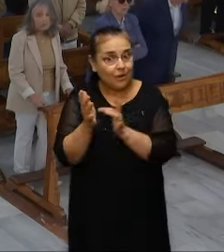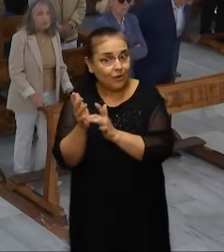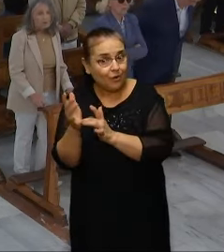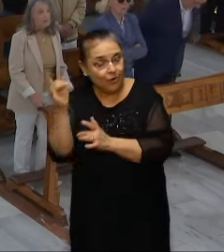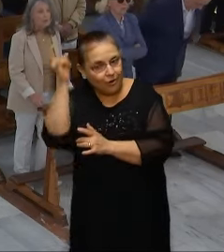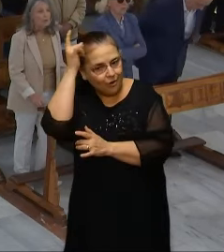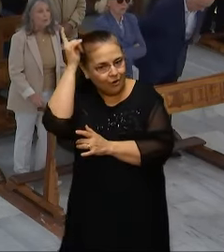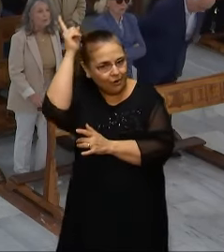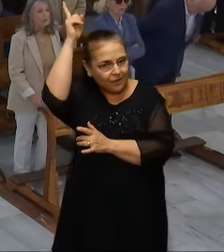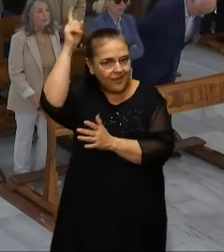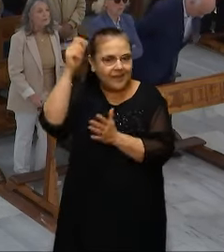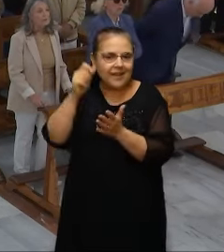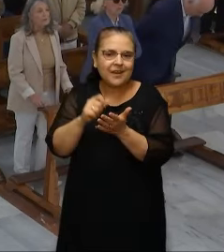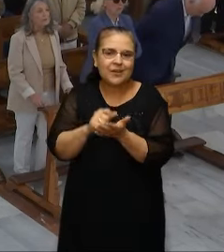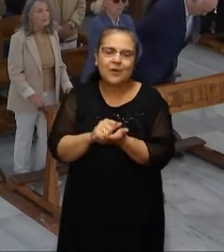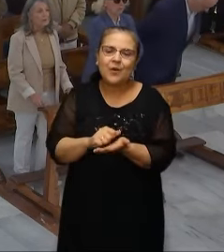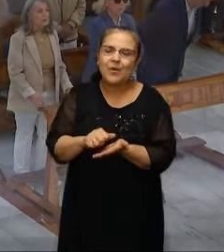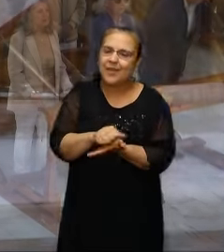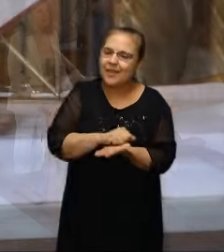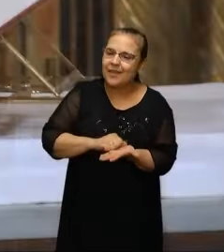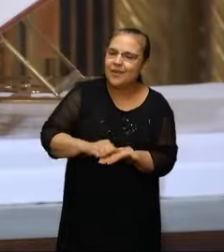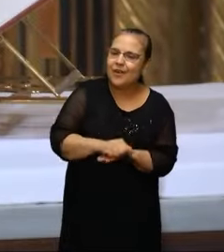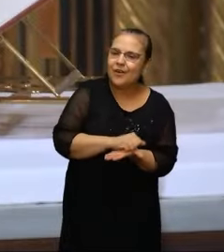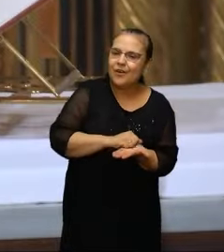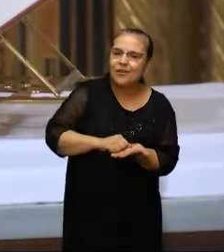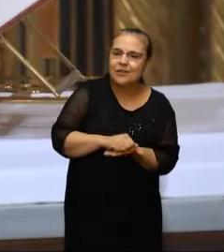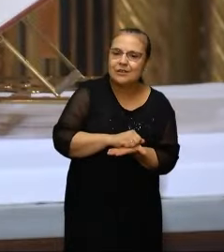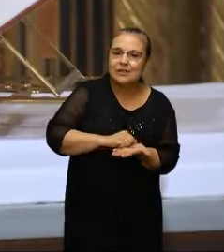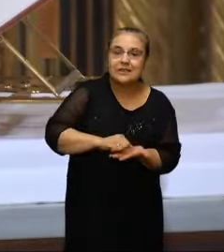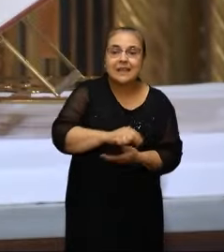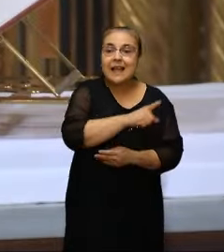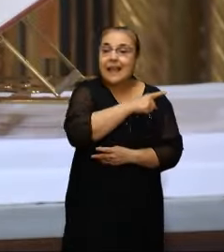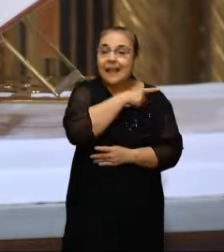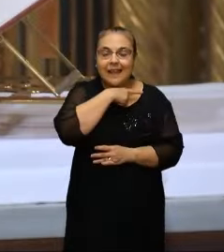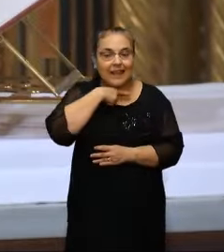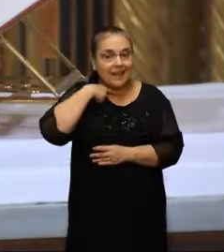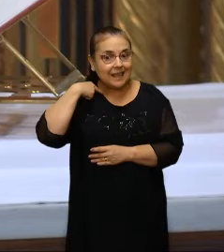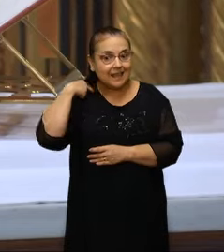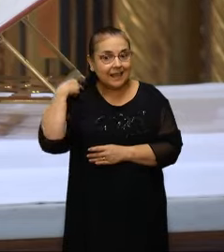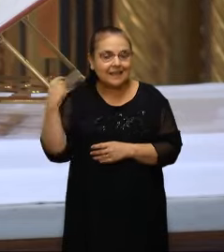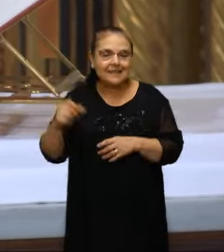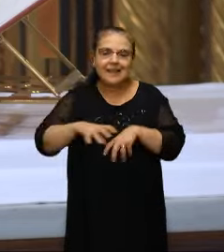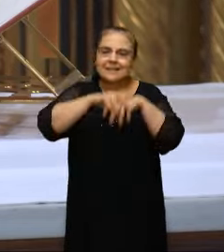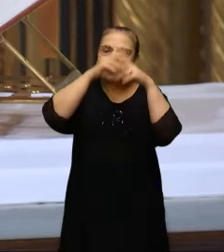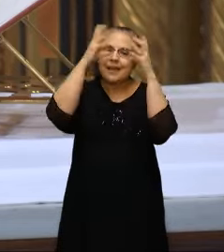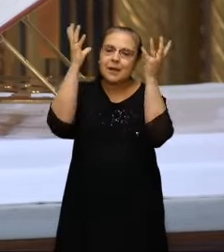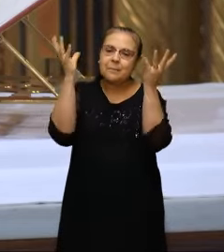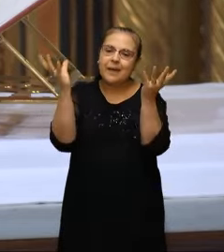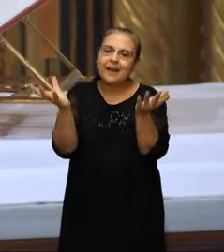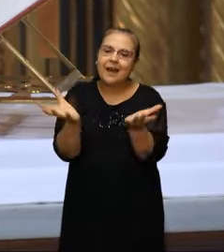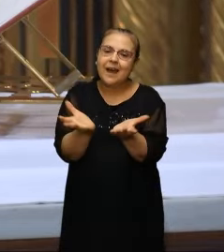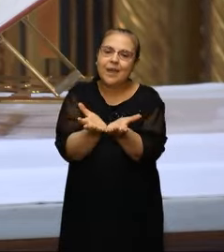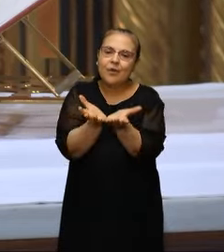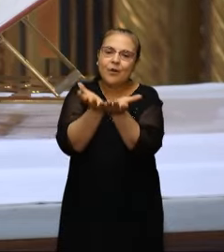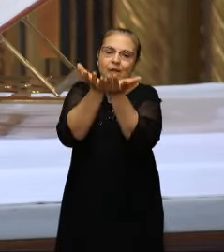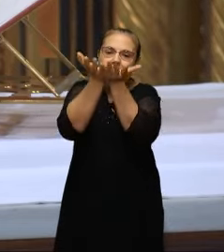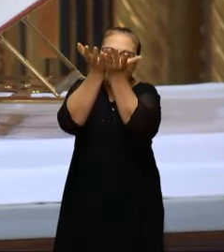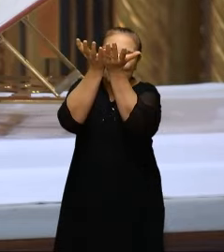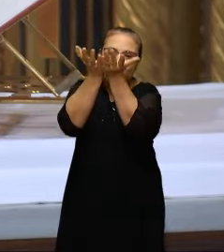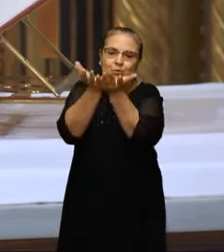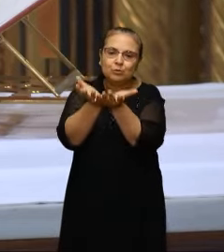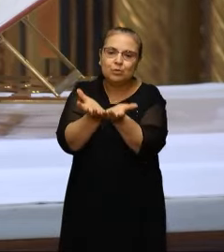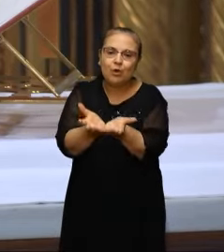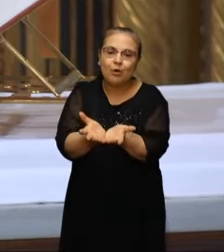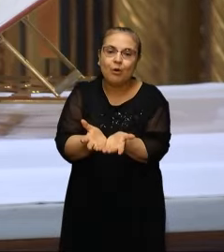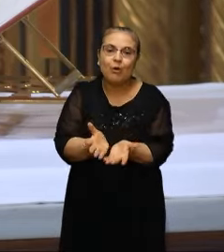nosotros Cordero de Dios que quitas el pecado